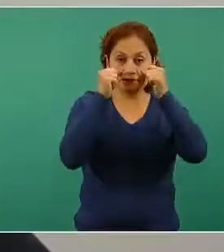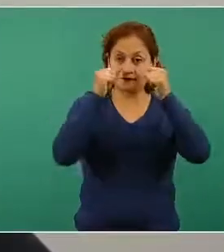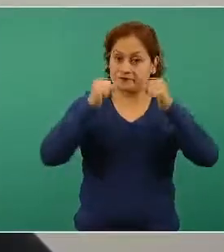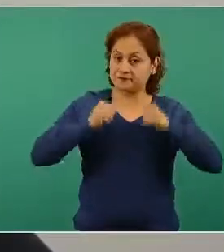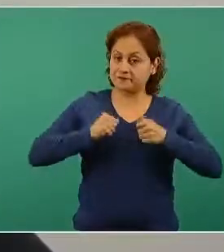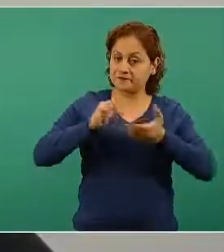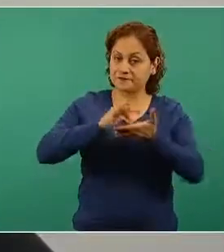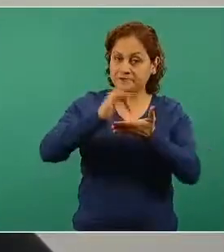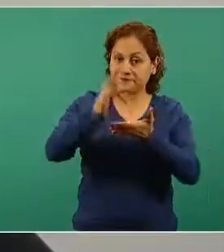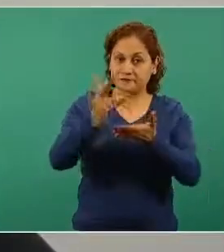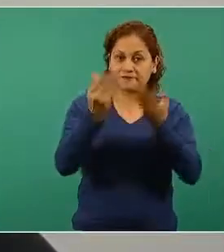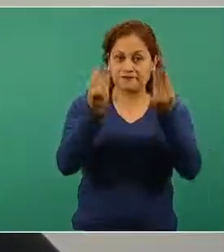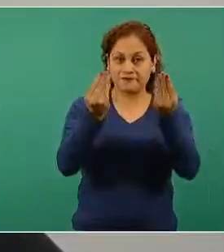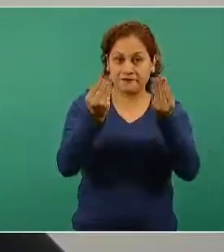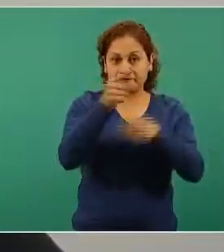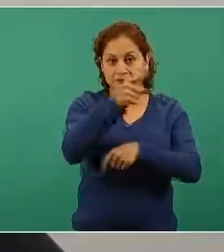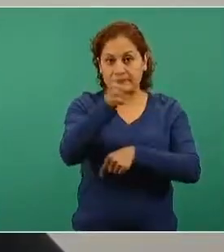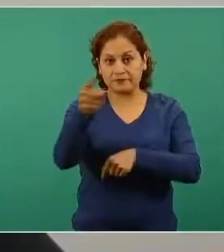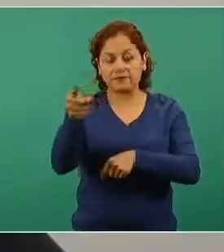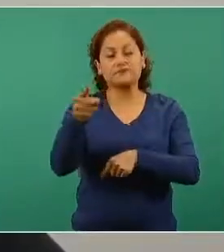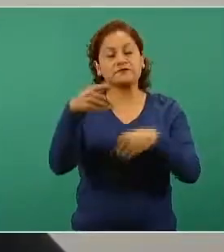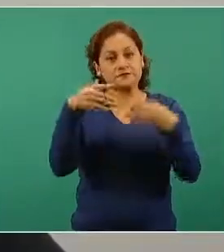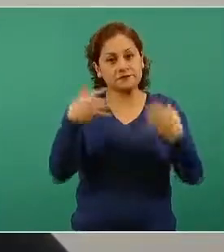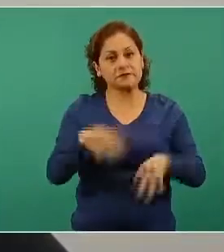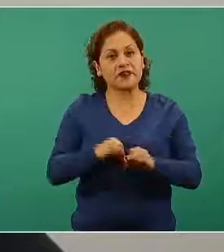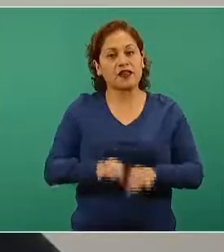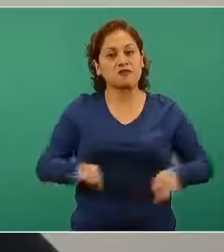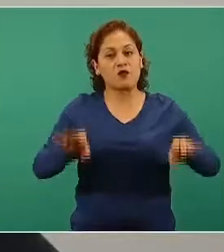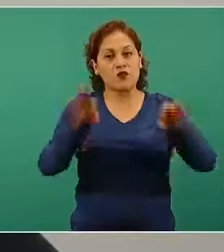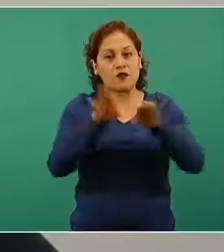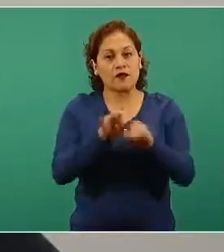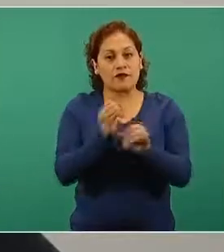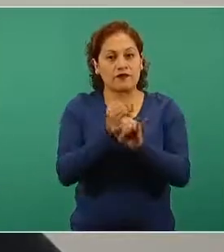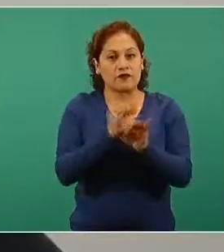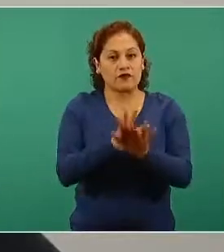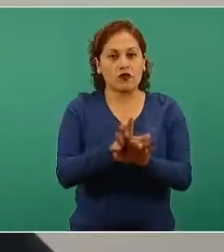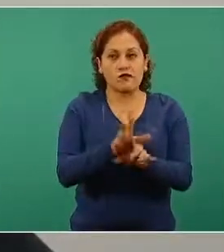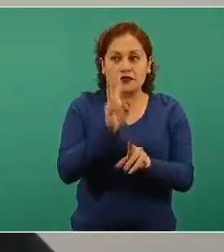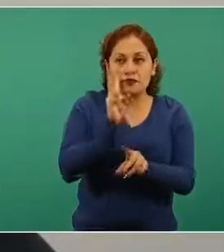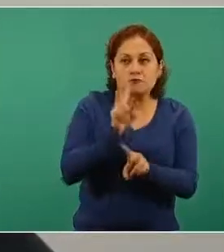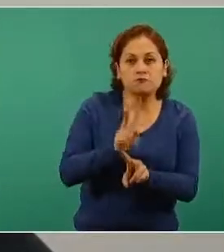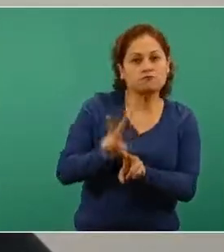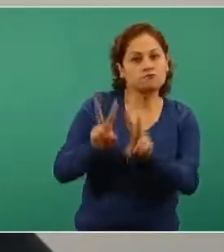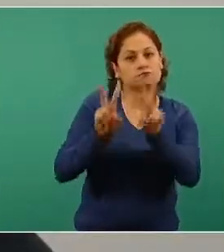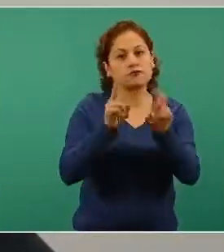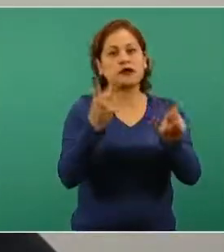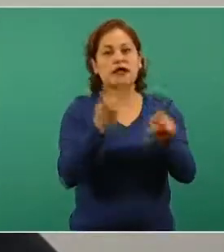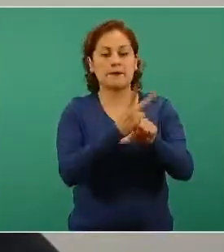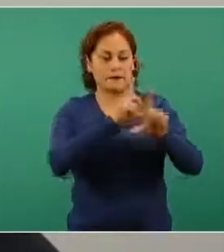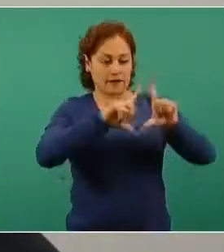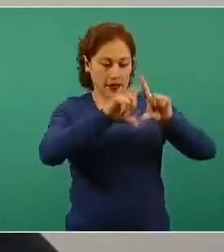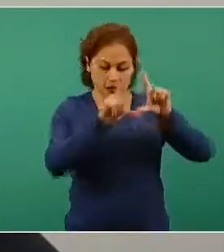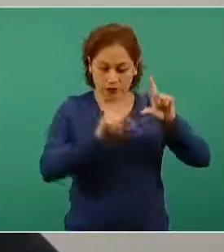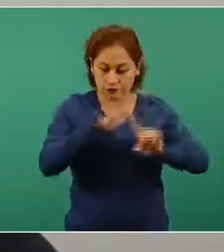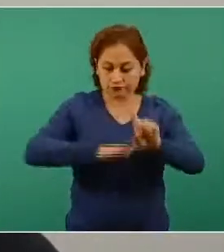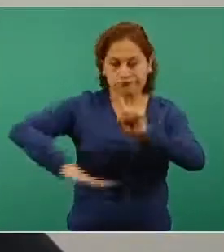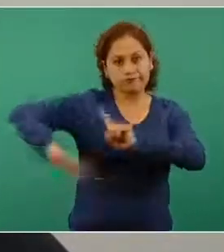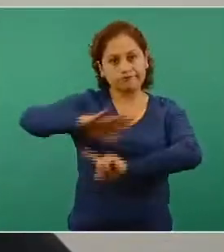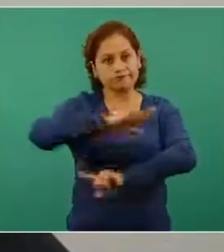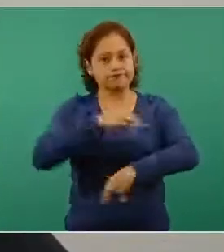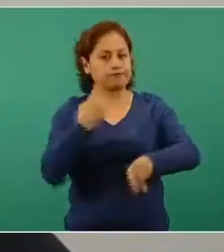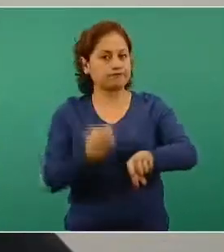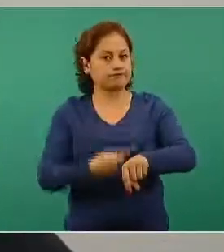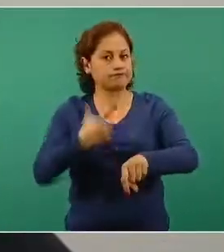conferencia, por mantenerse informado de cuál es la situación y cuál es el comportamiento de la epidemia. Esto es muy importante porque a